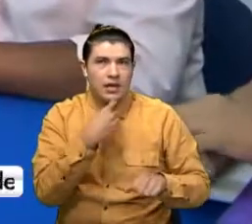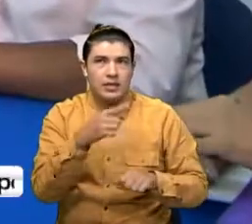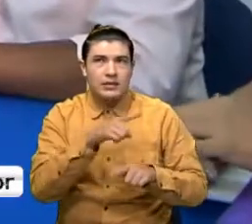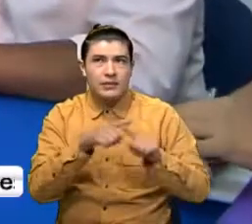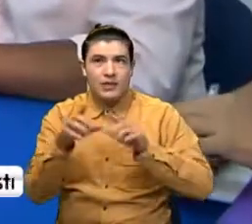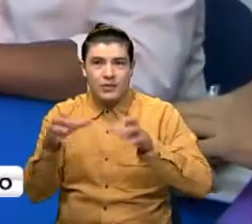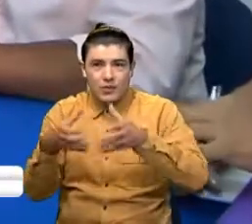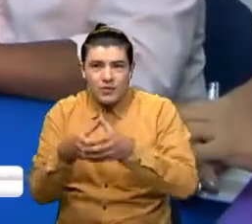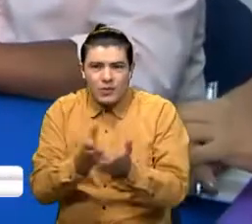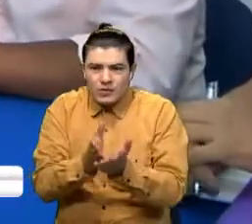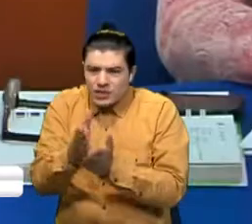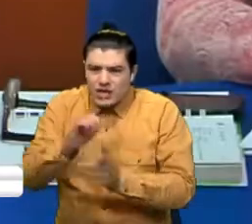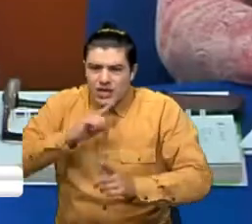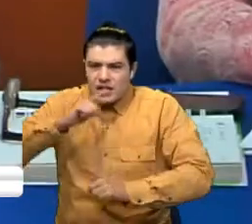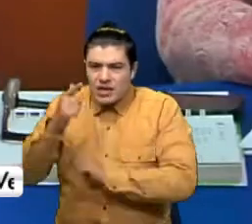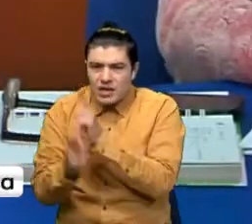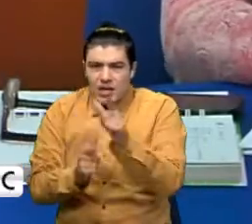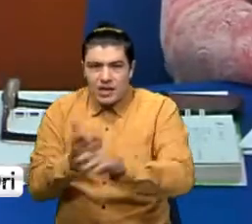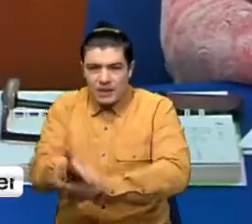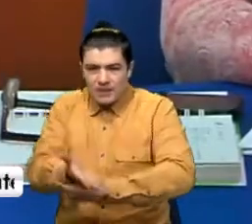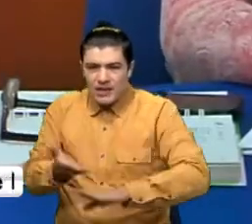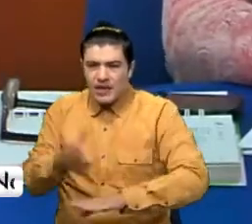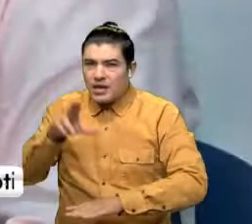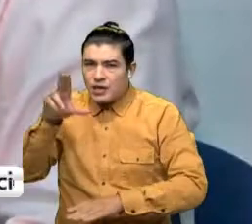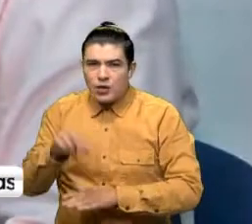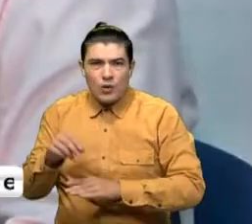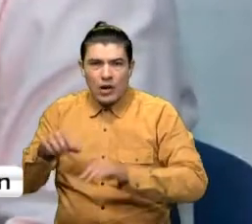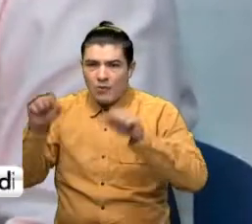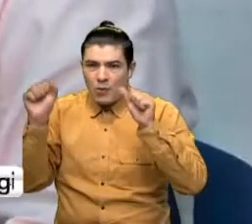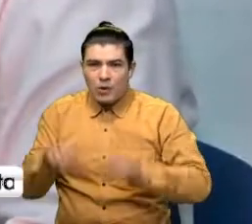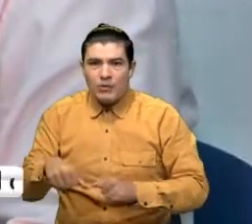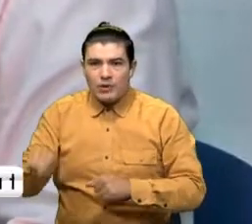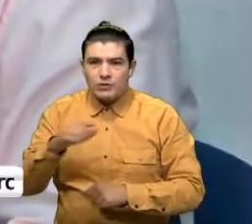manifestaron que seguirán en la lucha para exigir la no sanción presidencial de la misma.